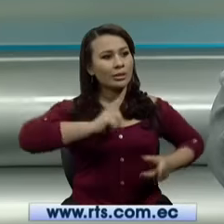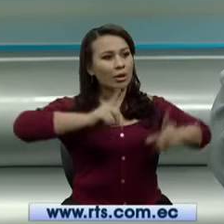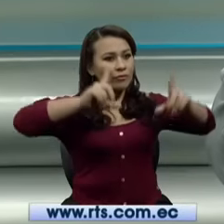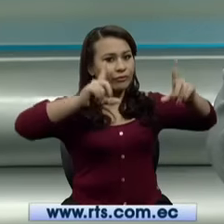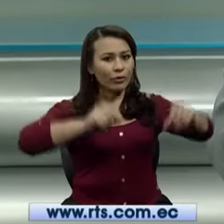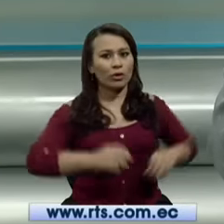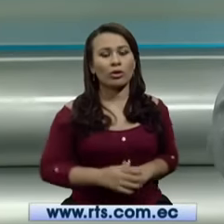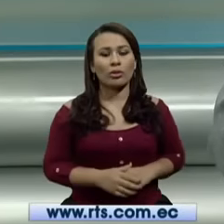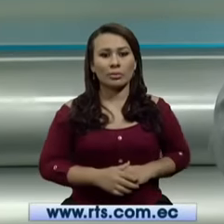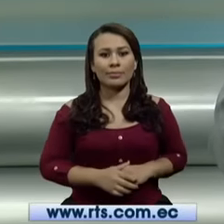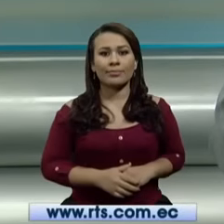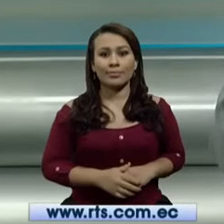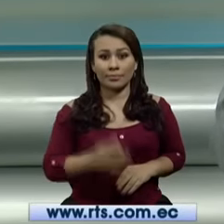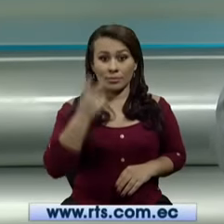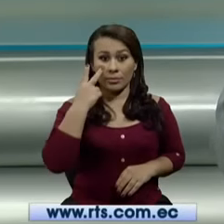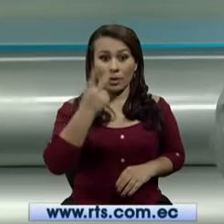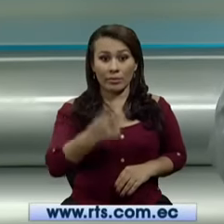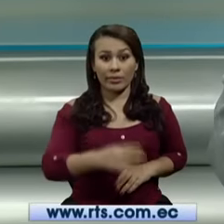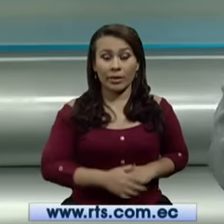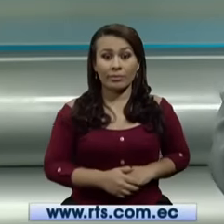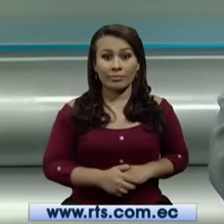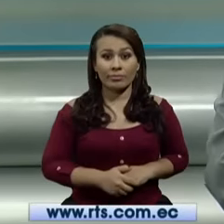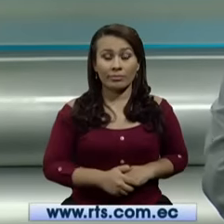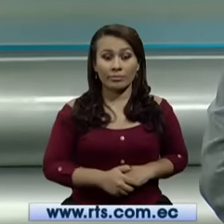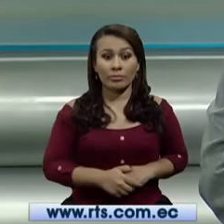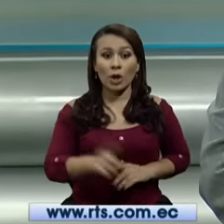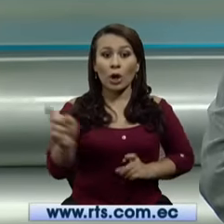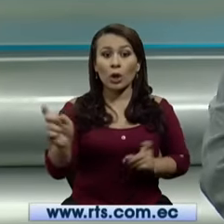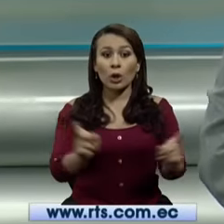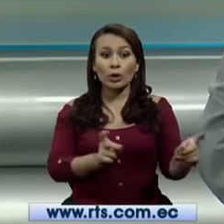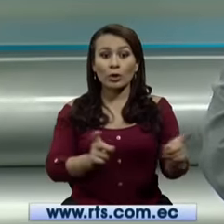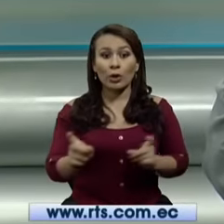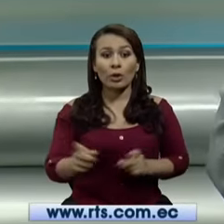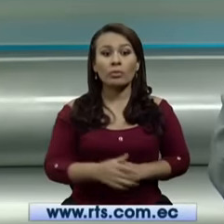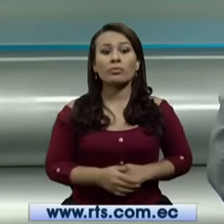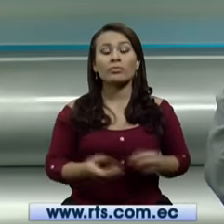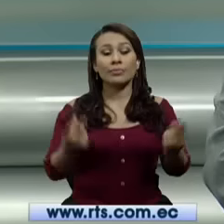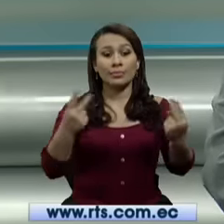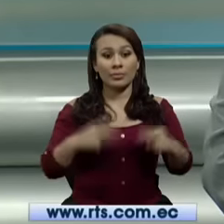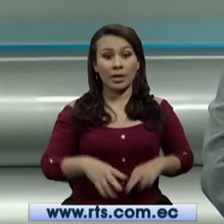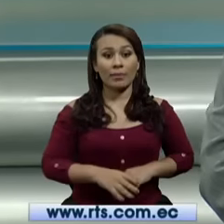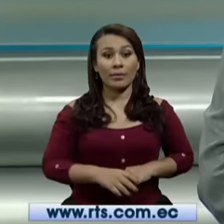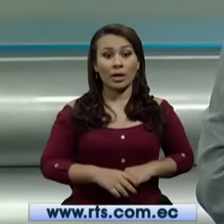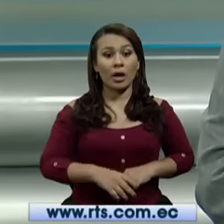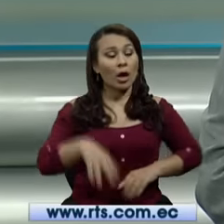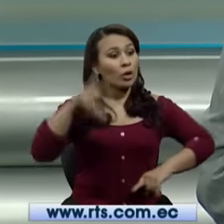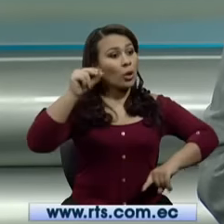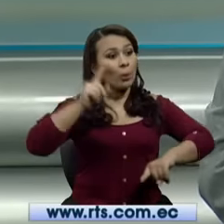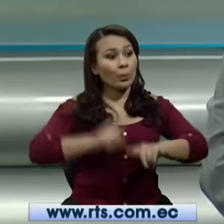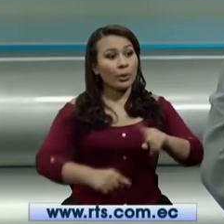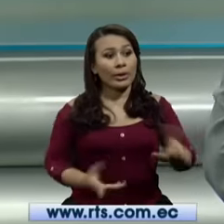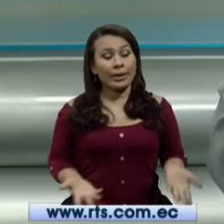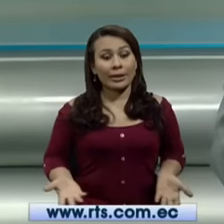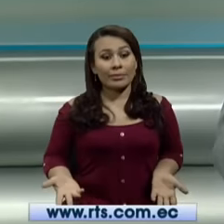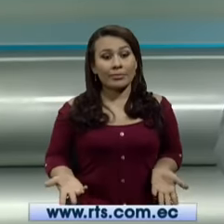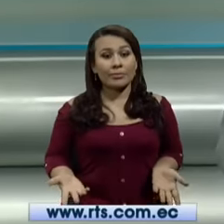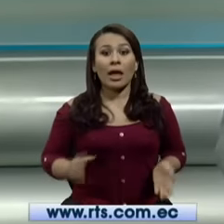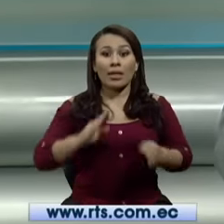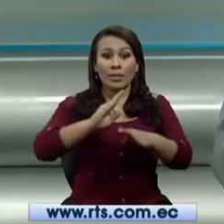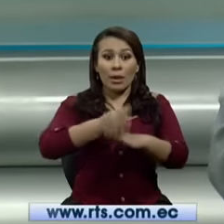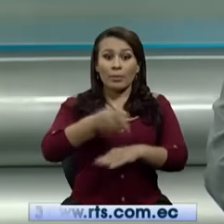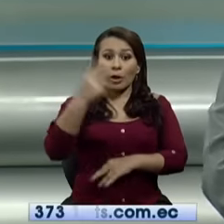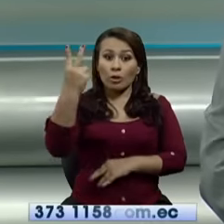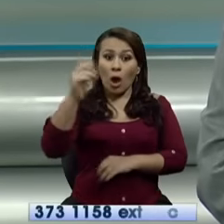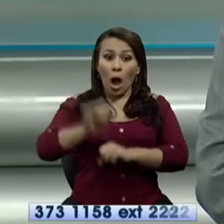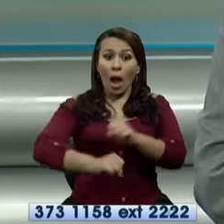Eso es lo que tiene que ver con los fotos radares y el control pero por otro lado Tampoco puede ser que después de dos